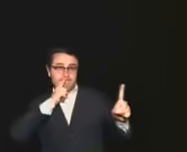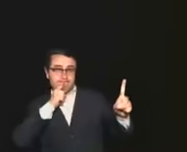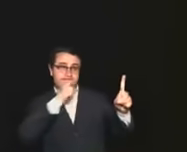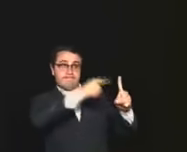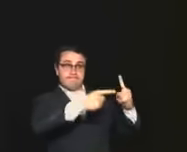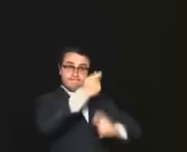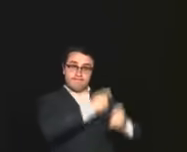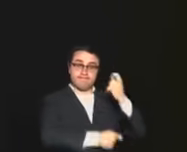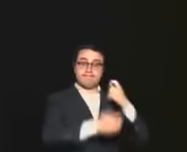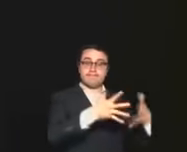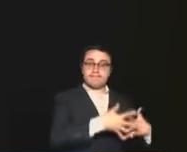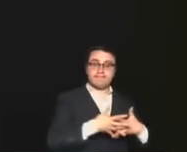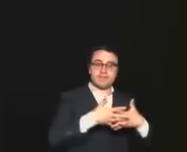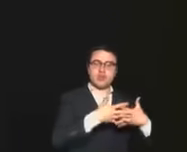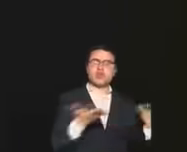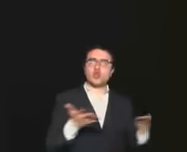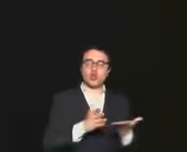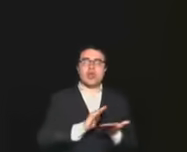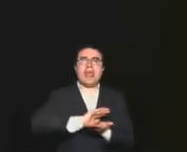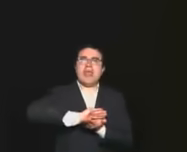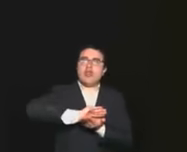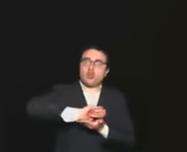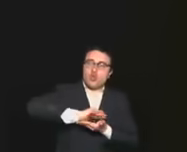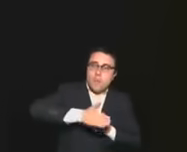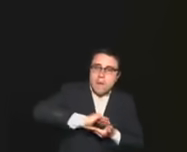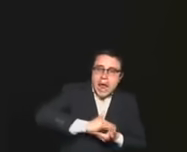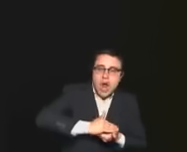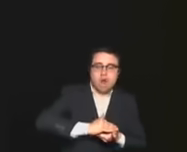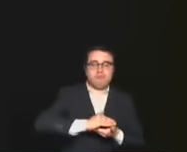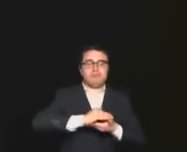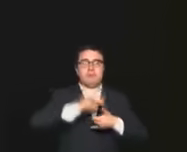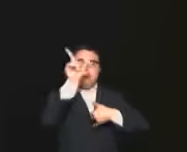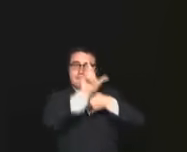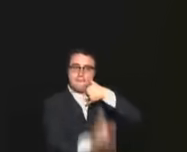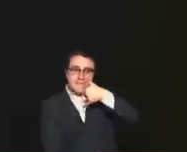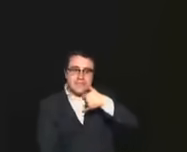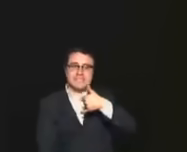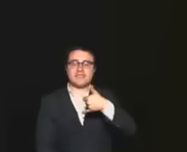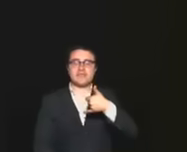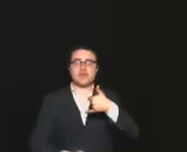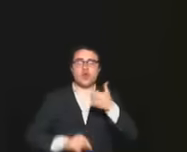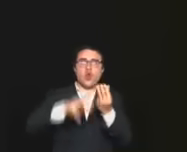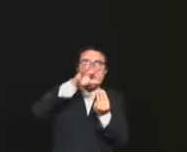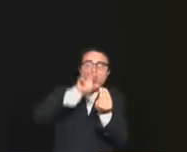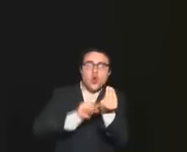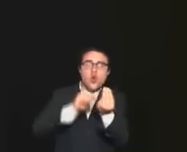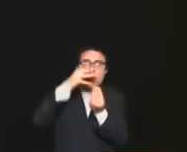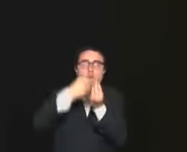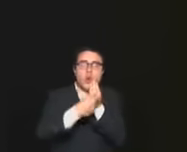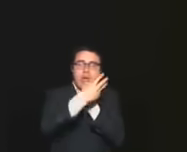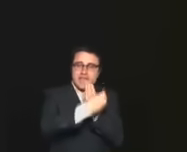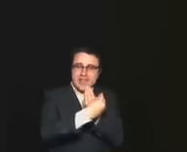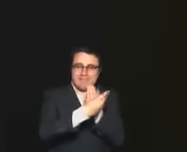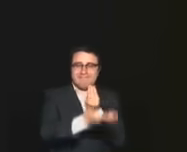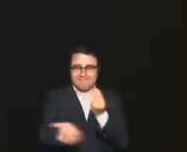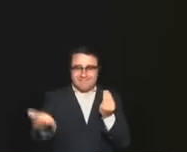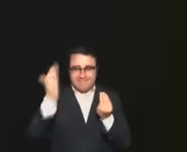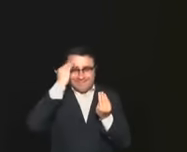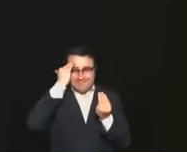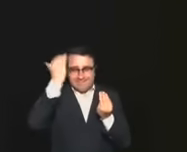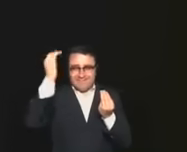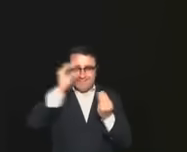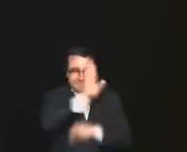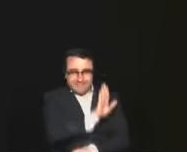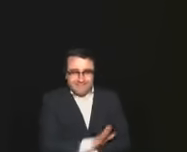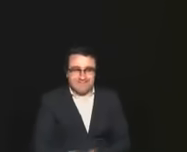Unidos, Tumaco, el Pacífico, el Golfo de Urabá, etcétera. Aquí los colombianos sabemos bien de esas